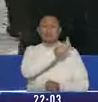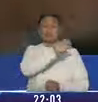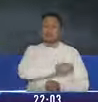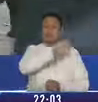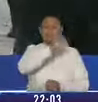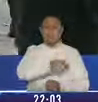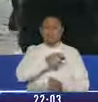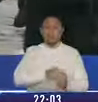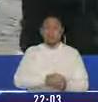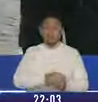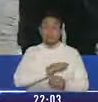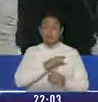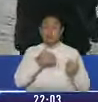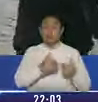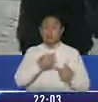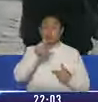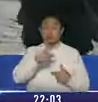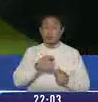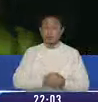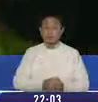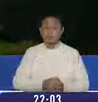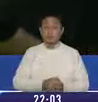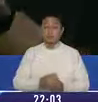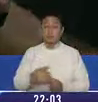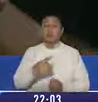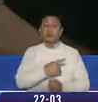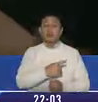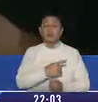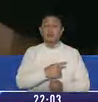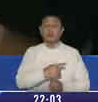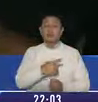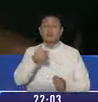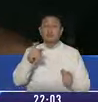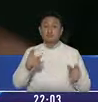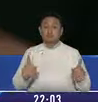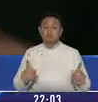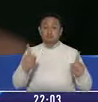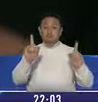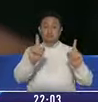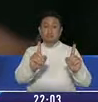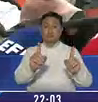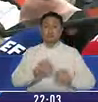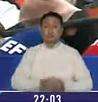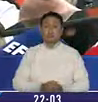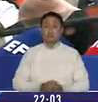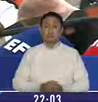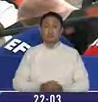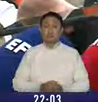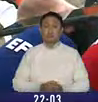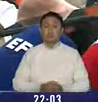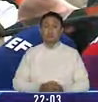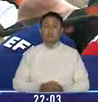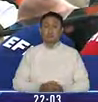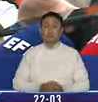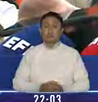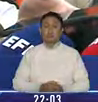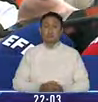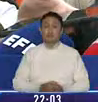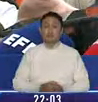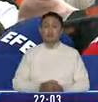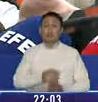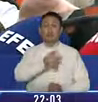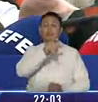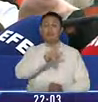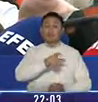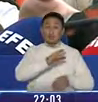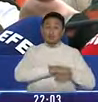pabellón entregaron a personal de seguridad penitenciaria a los presuntos autores del homicidio. Pues estaban aisladas las